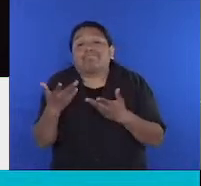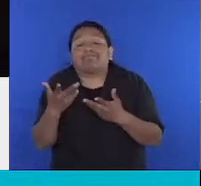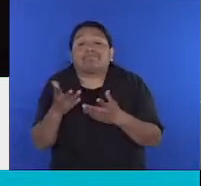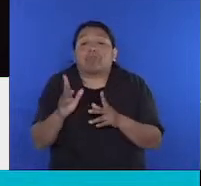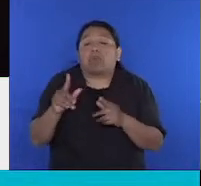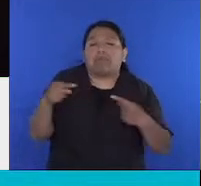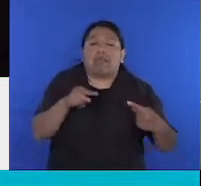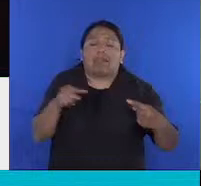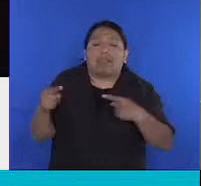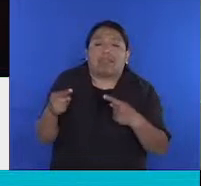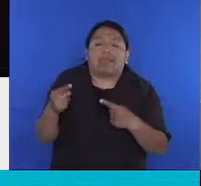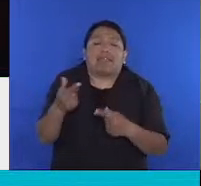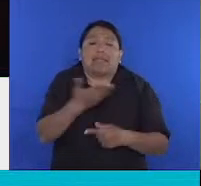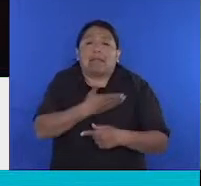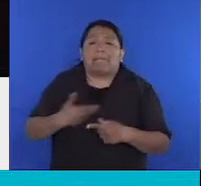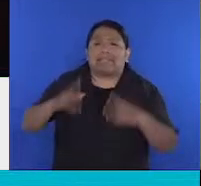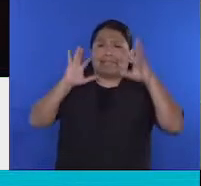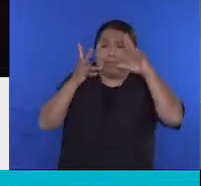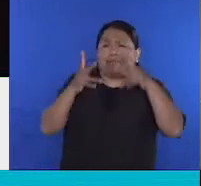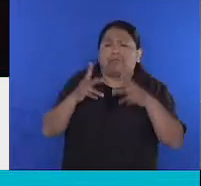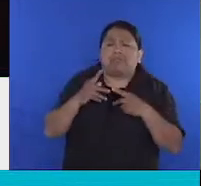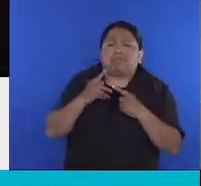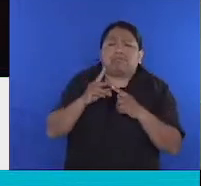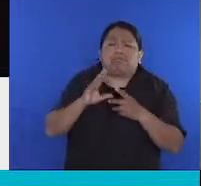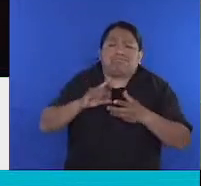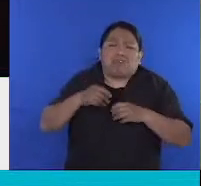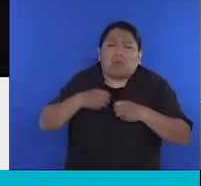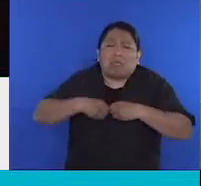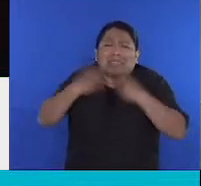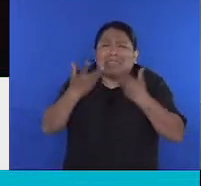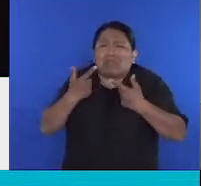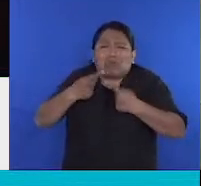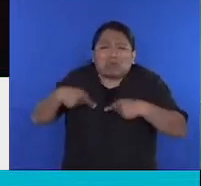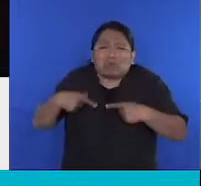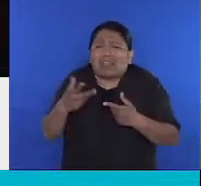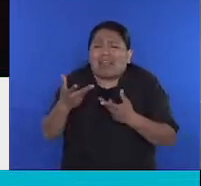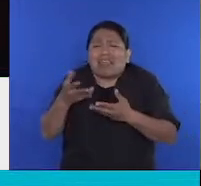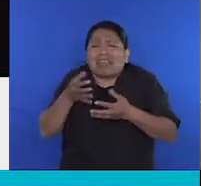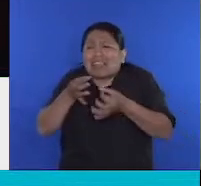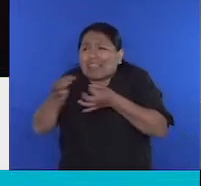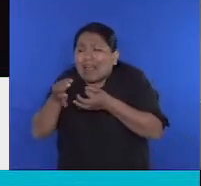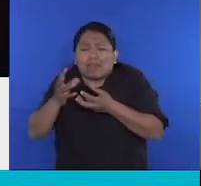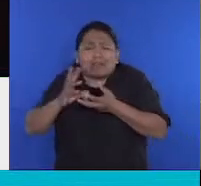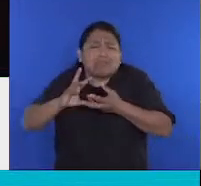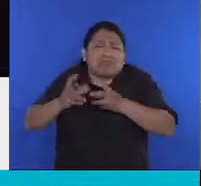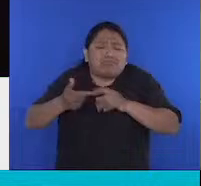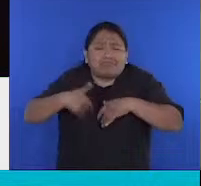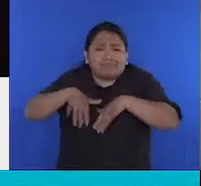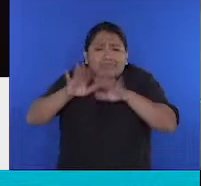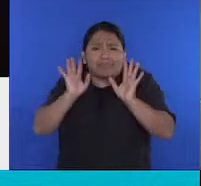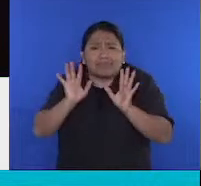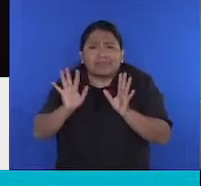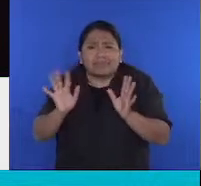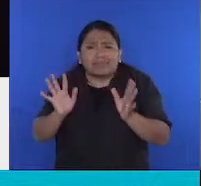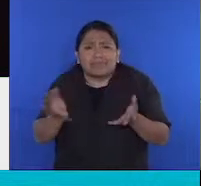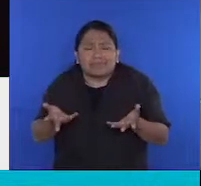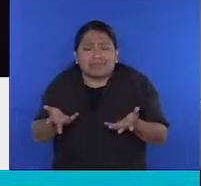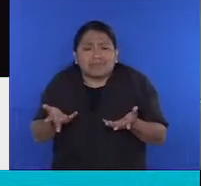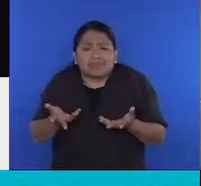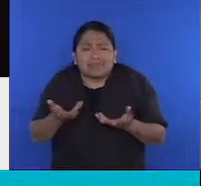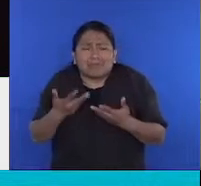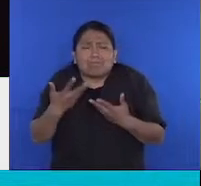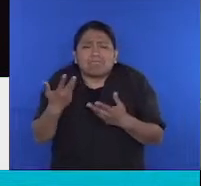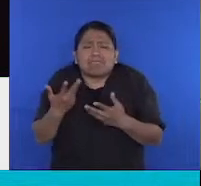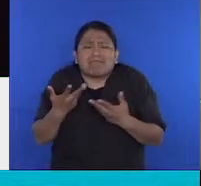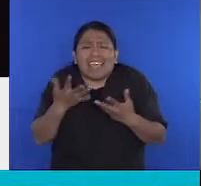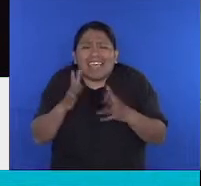va destruyendo cualquier posibilidad de construir ninguna línea ningún puente para construir nada. Y desde el